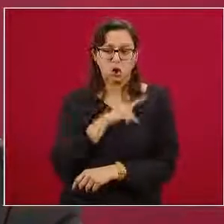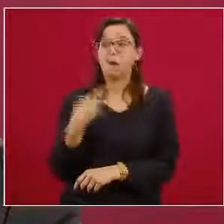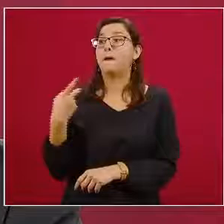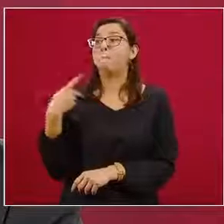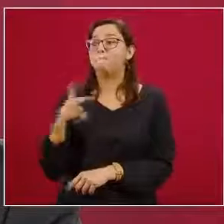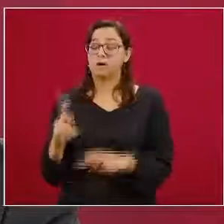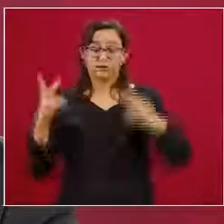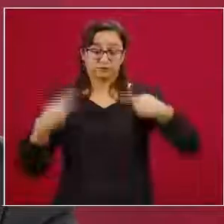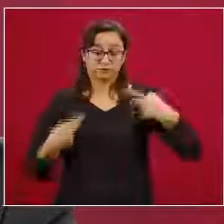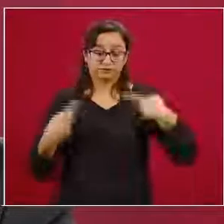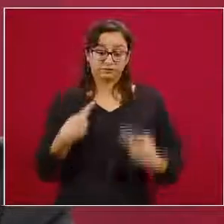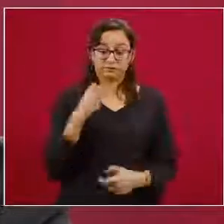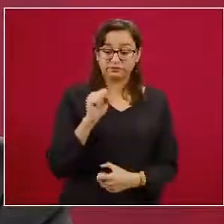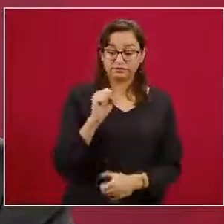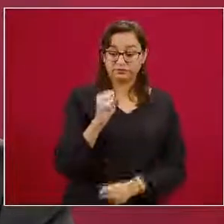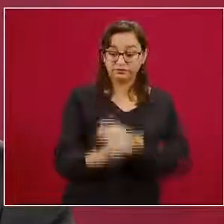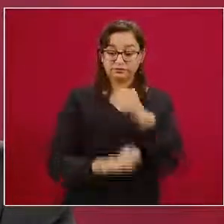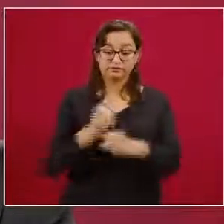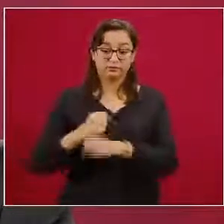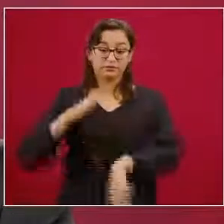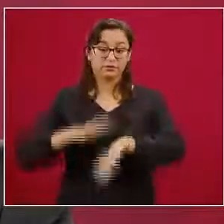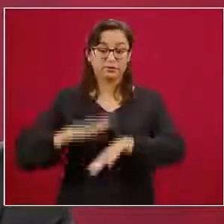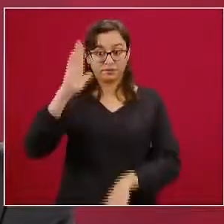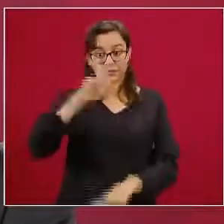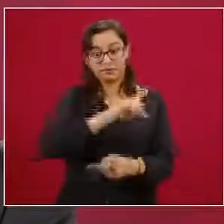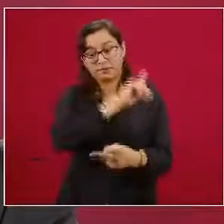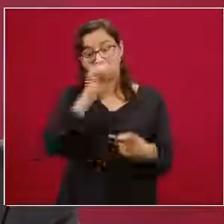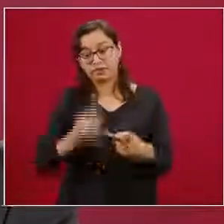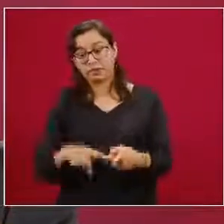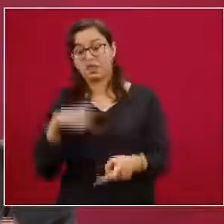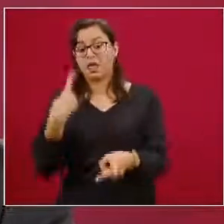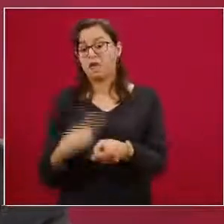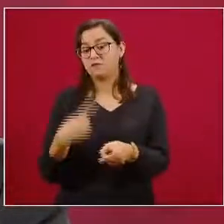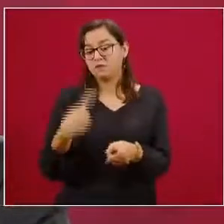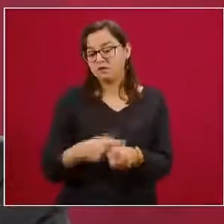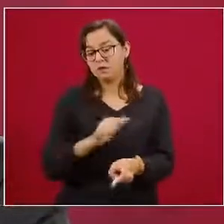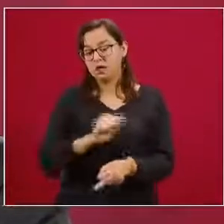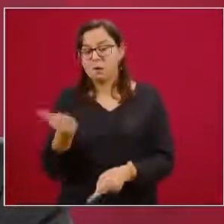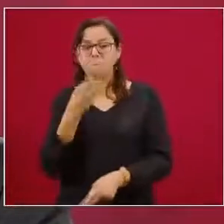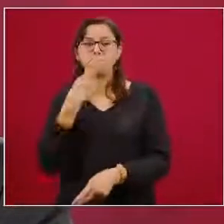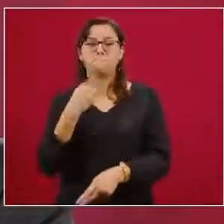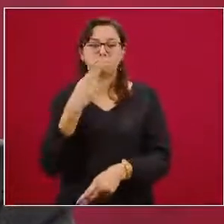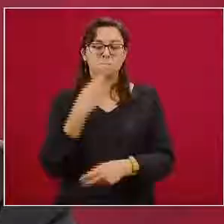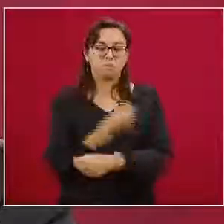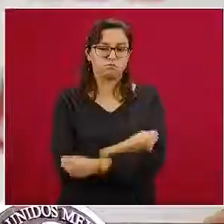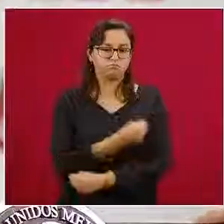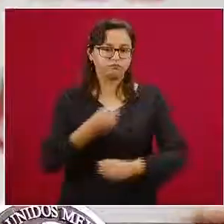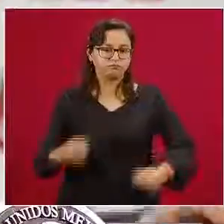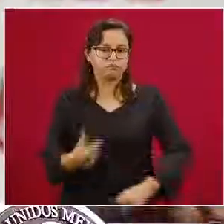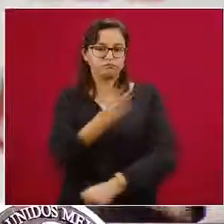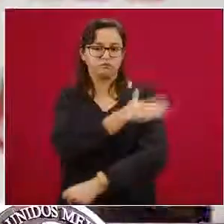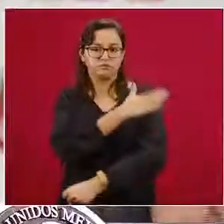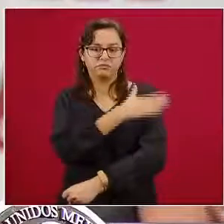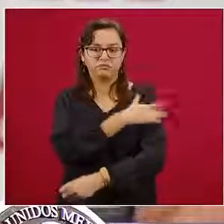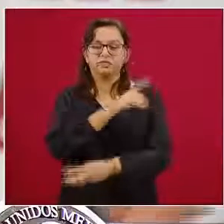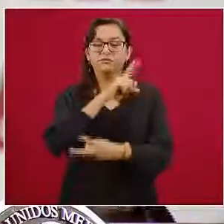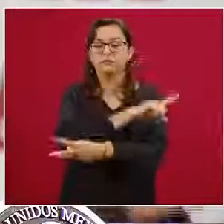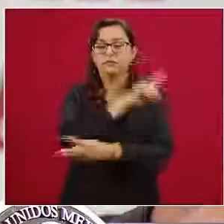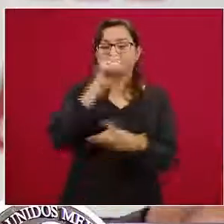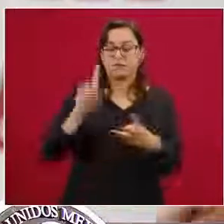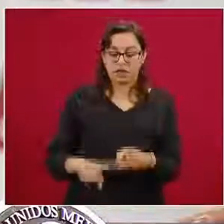enfermedades crónicas, diabetes, sobrepeso y obesidad, enfermedad pulmonar y cardíaca crónicas